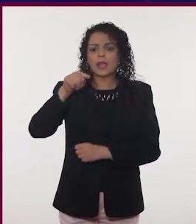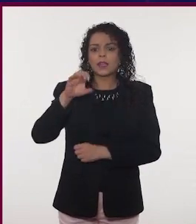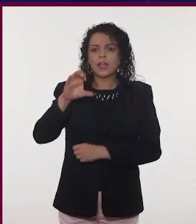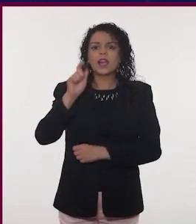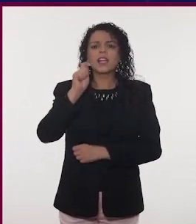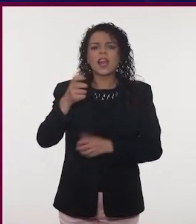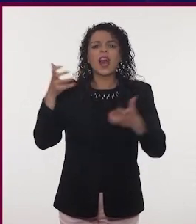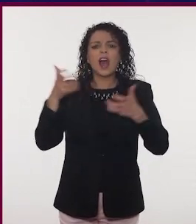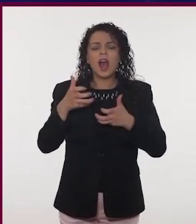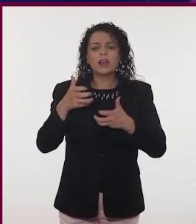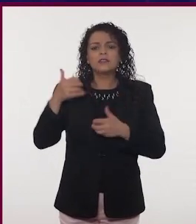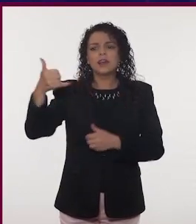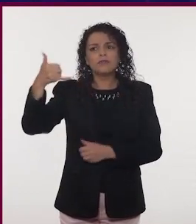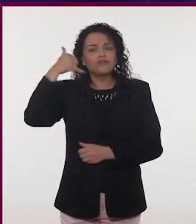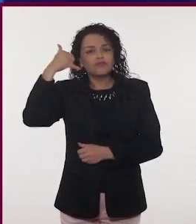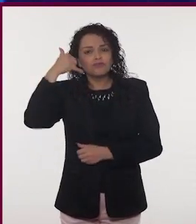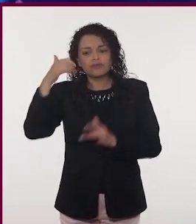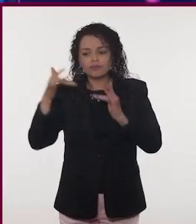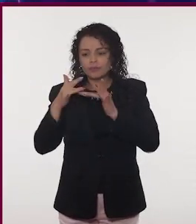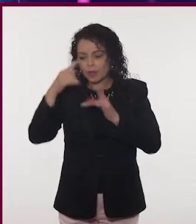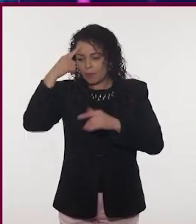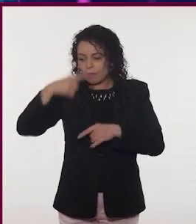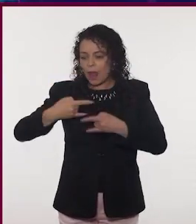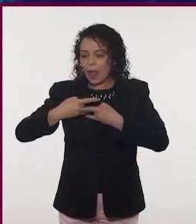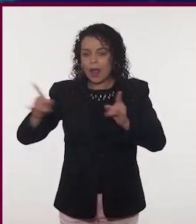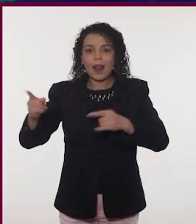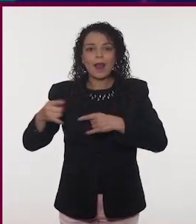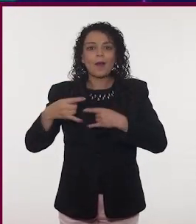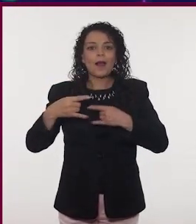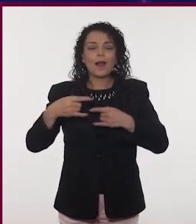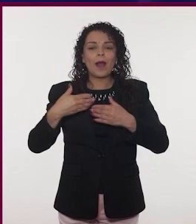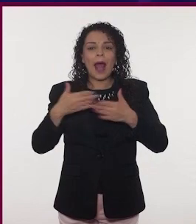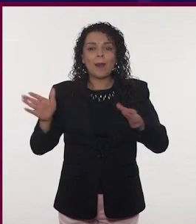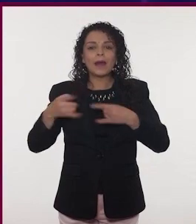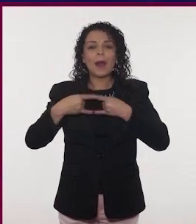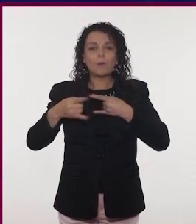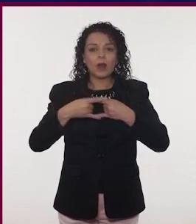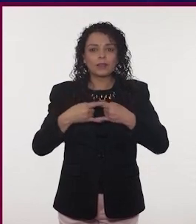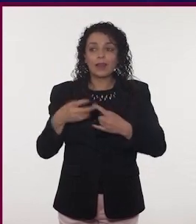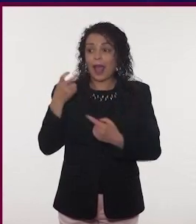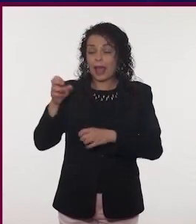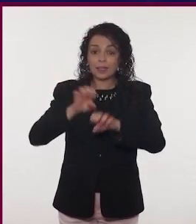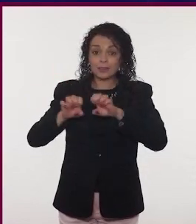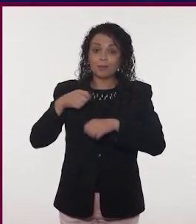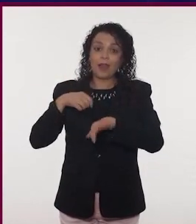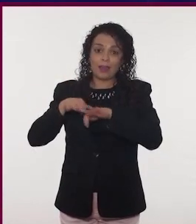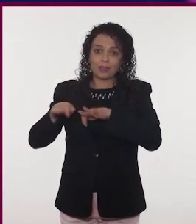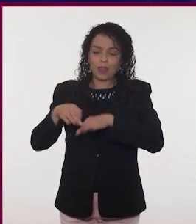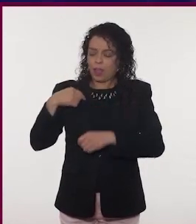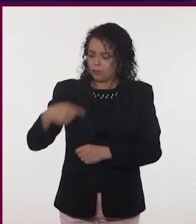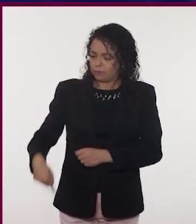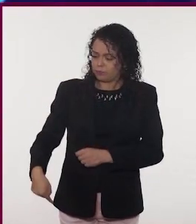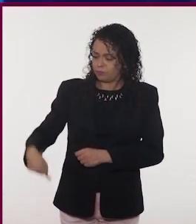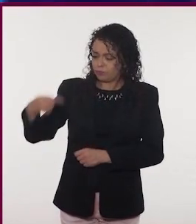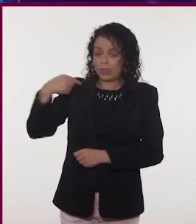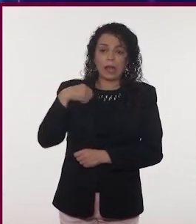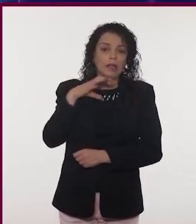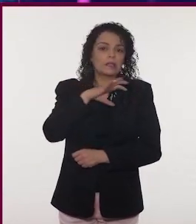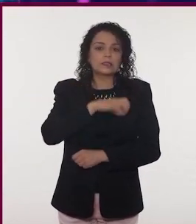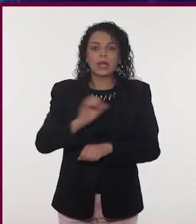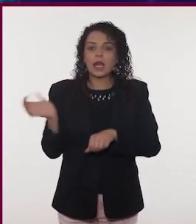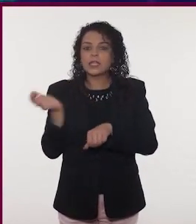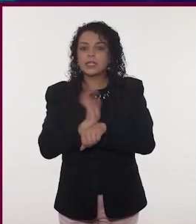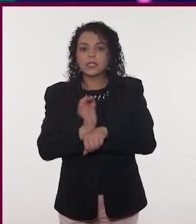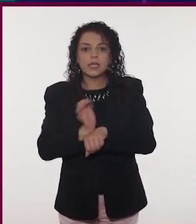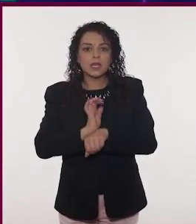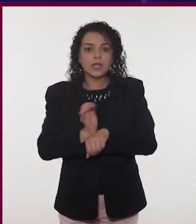interfonos, y estaba yo de subgerente de compras en el departamento en esta empresa de interfonos. Desde niño siempre me había gustado muchísimo el cine y siempre me han